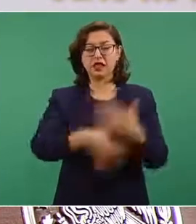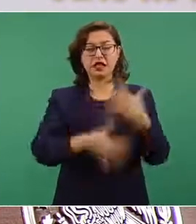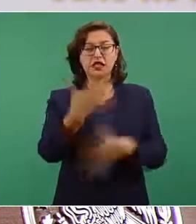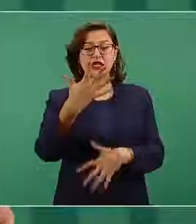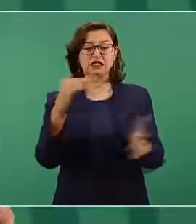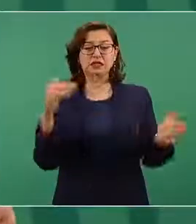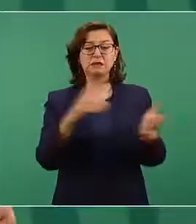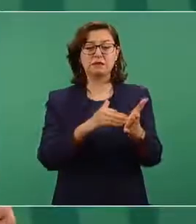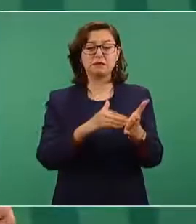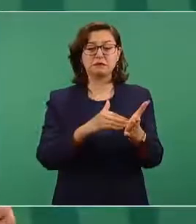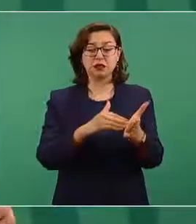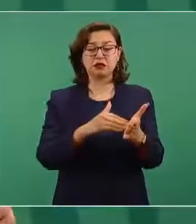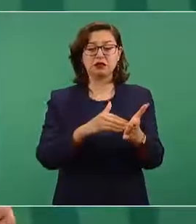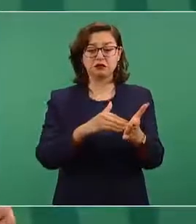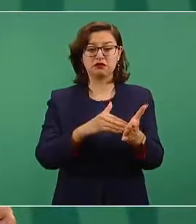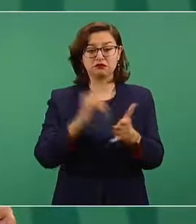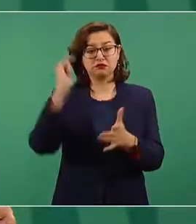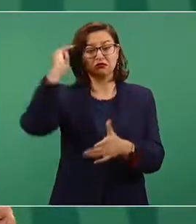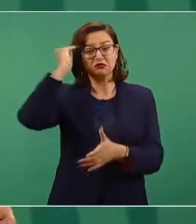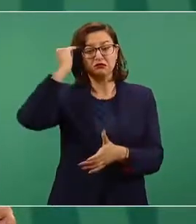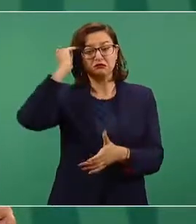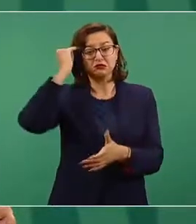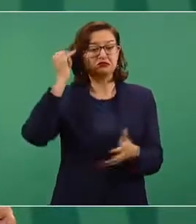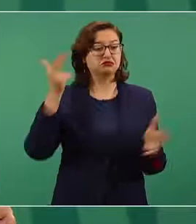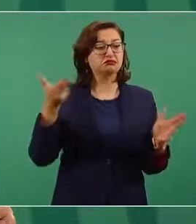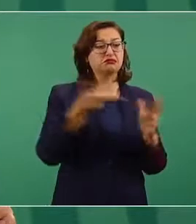15,000 yaquis.